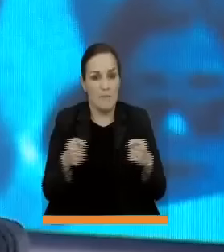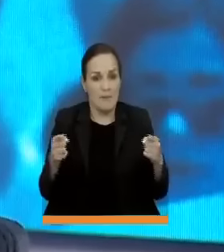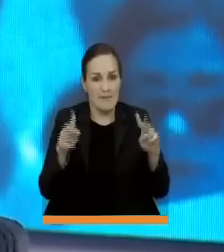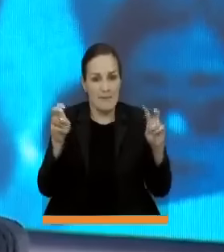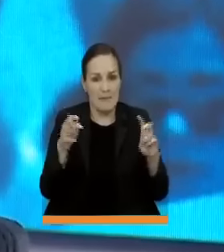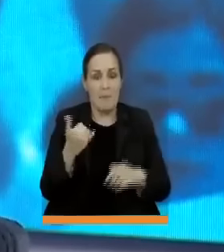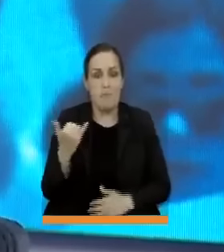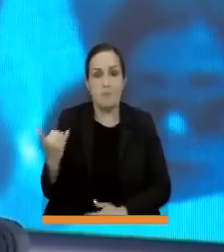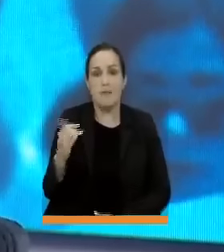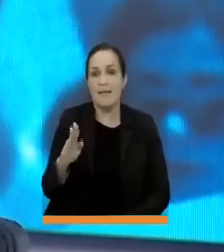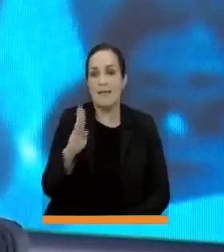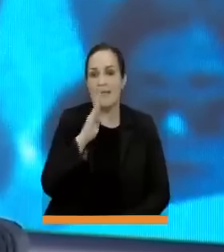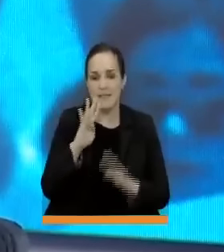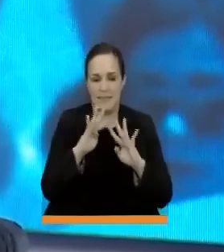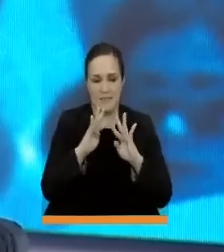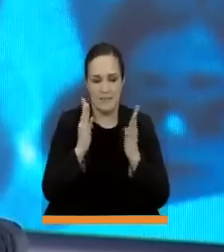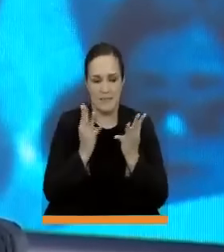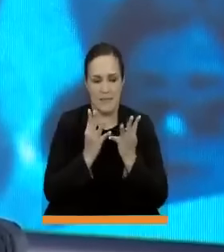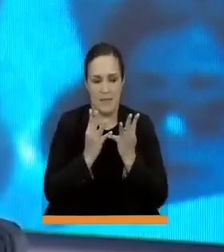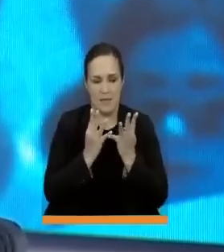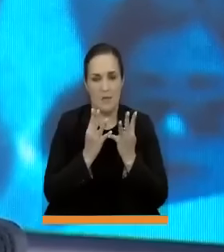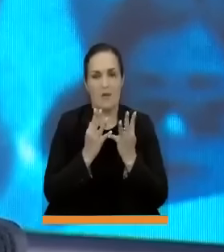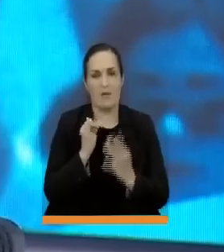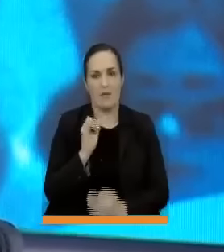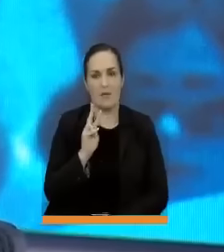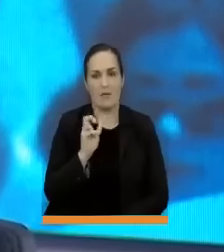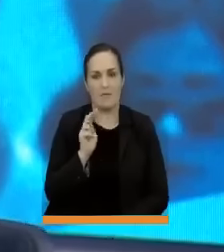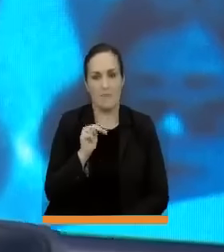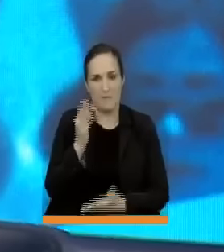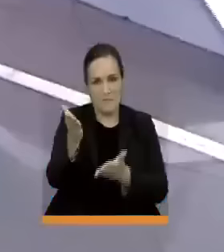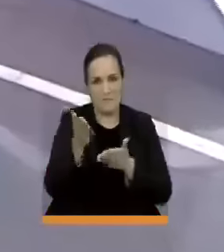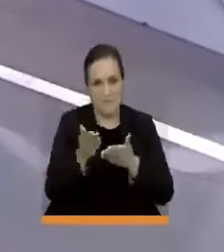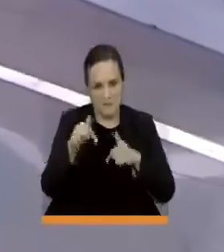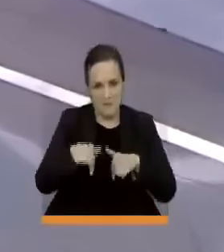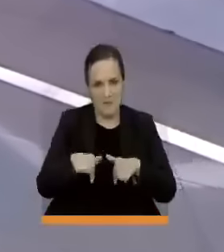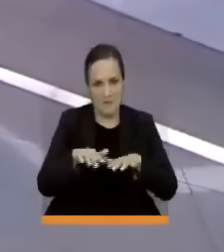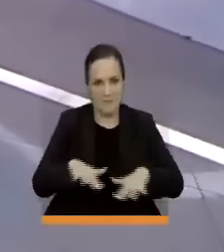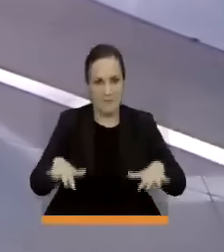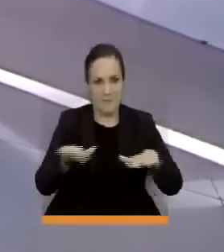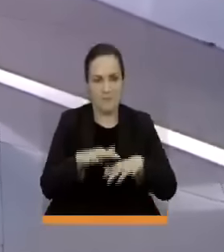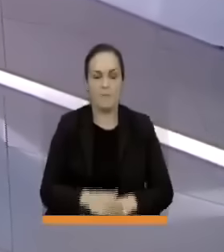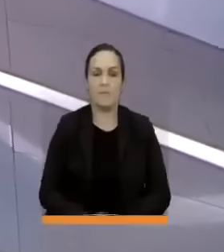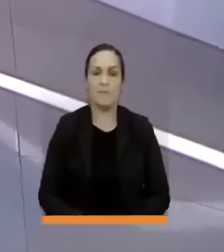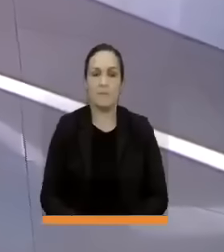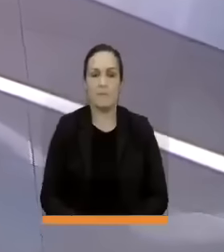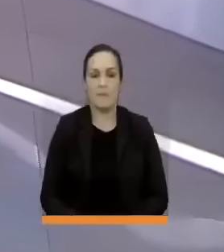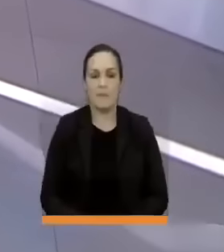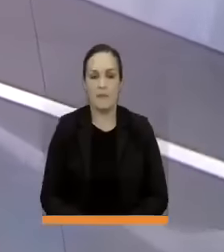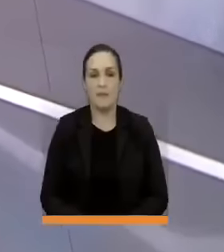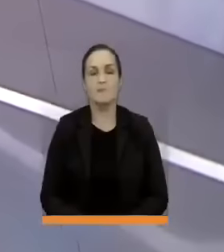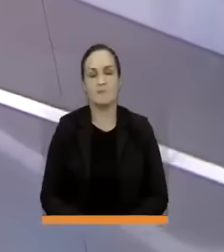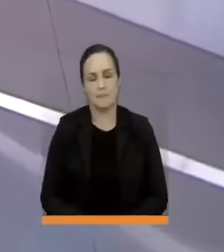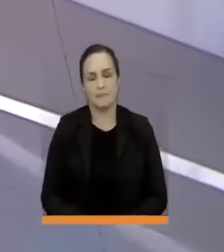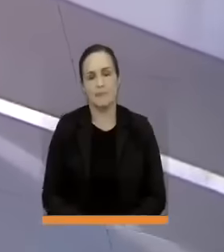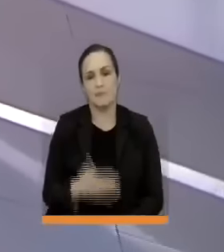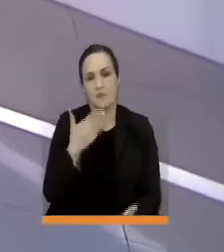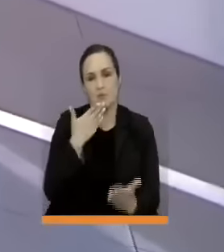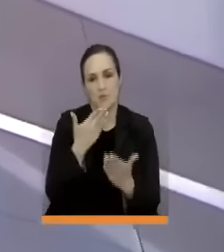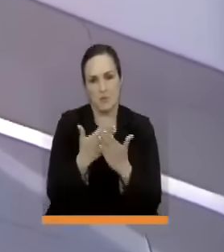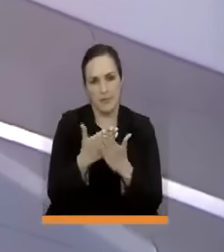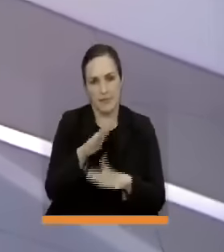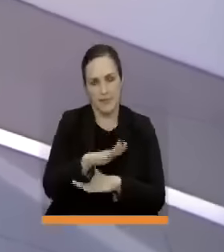nos acompaña el senador Iván cepen senador Bienvenido a esta mesa de análisis Sí buenas tardes me